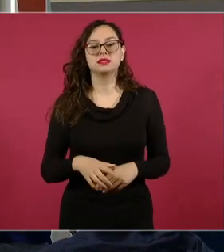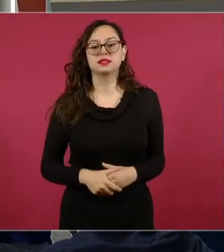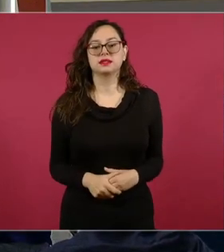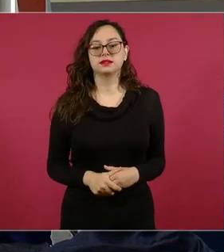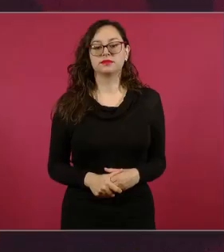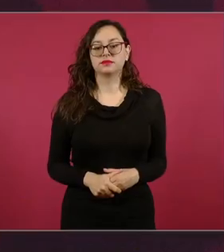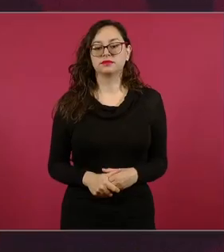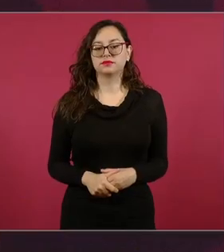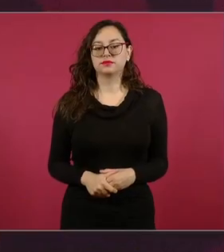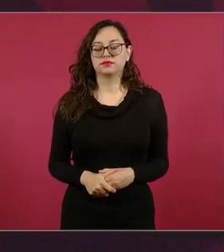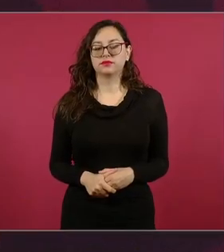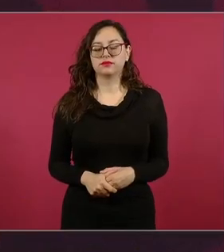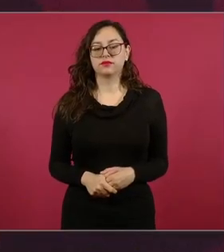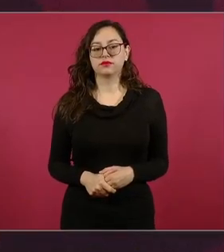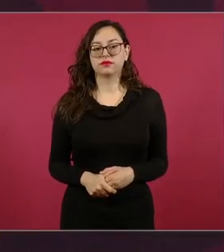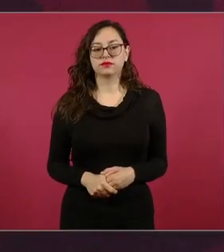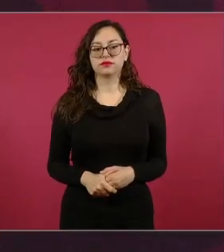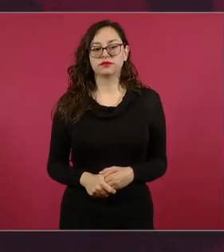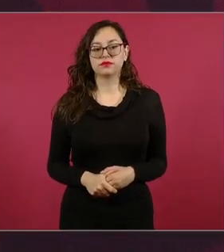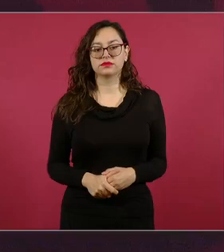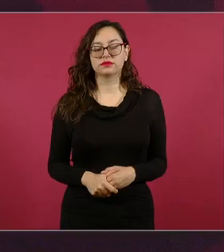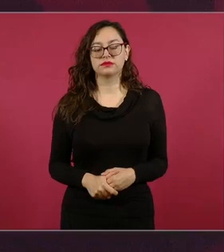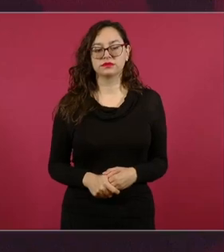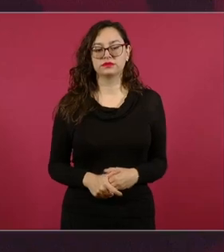no formal,